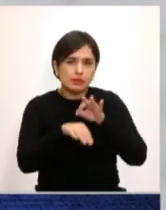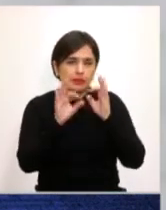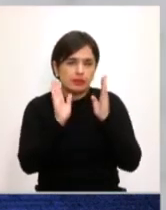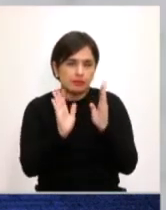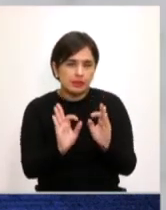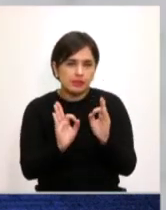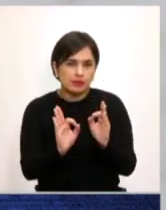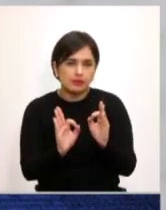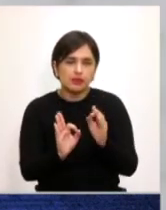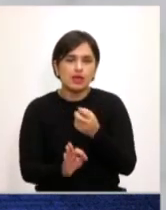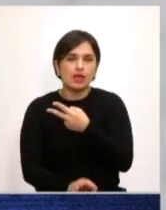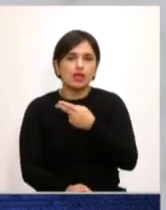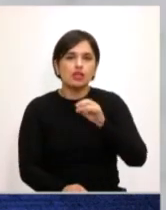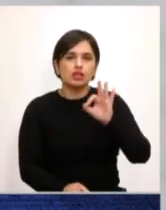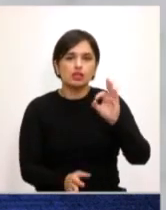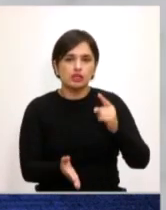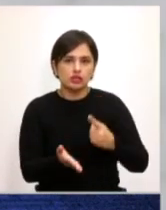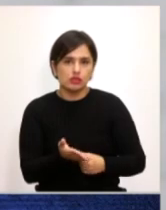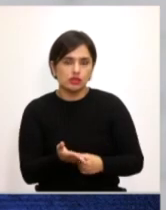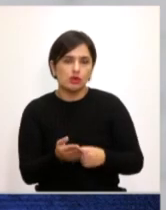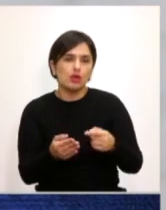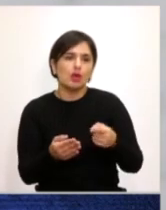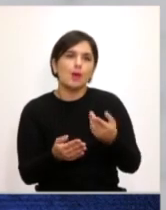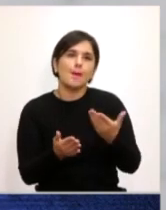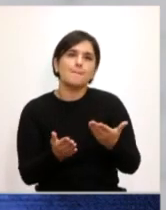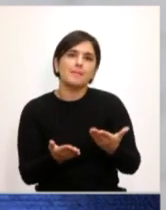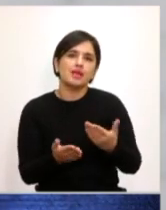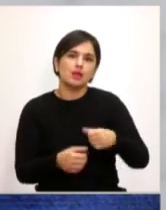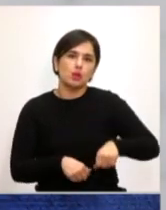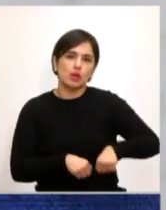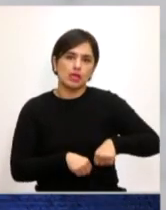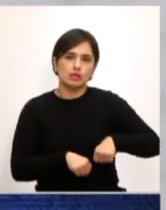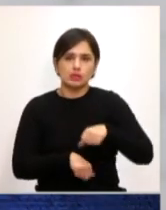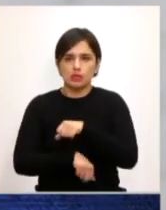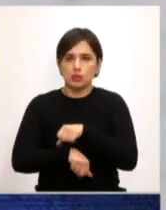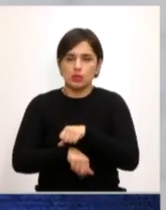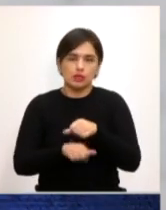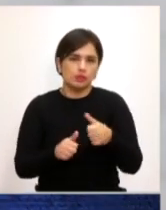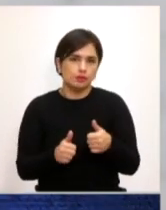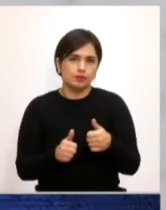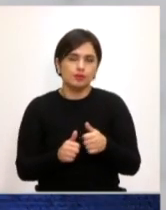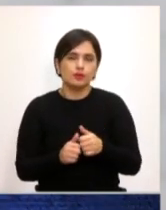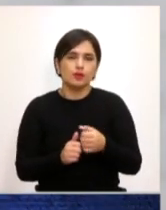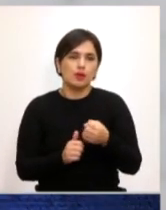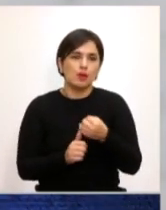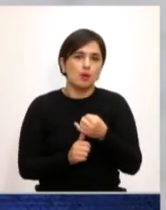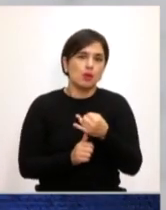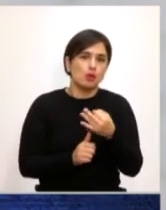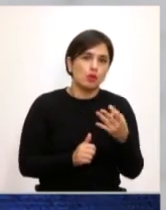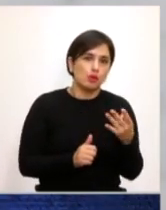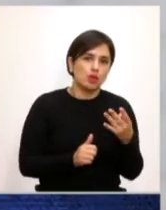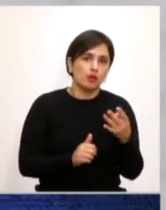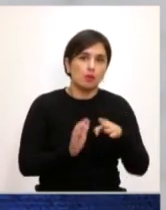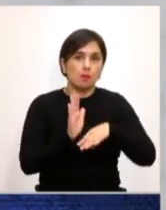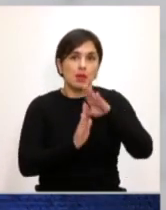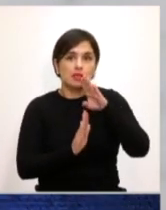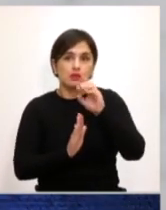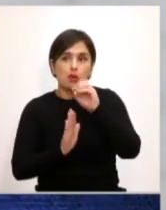de 250.000 lo hacen por una intervención quirúrgica. Números más o números